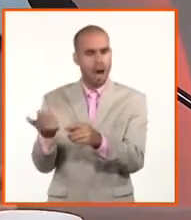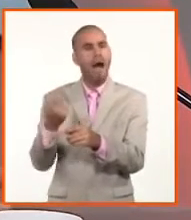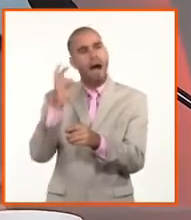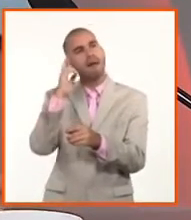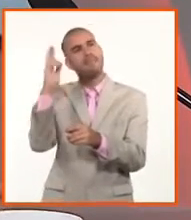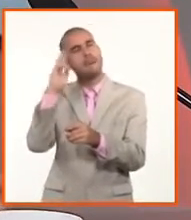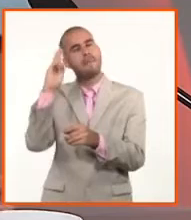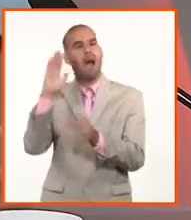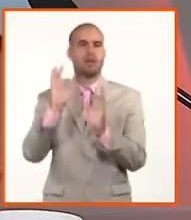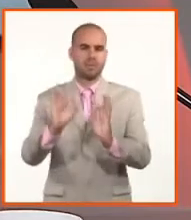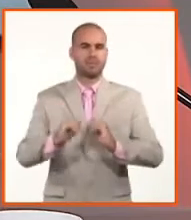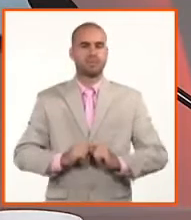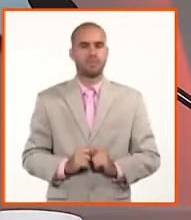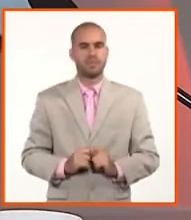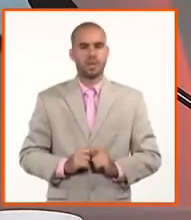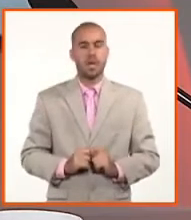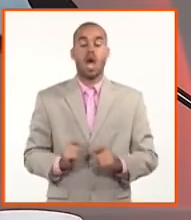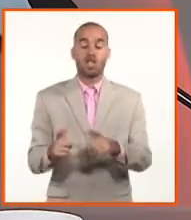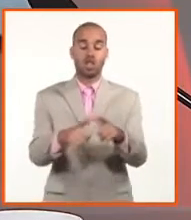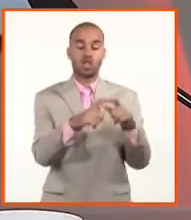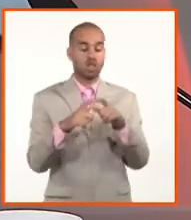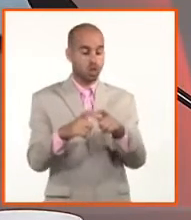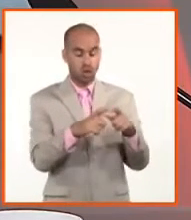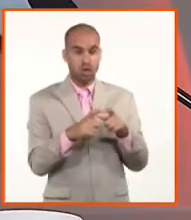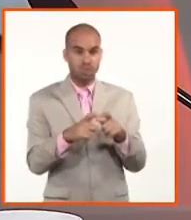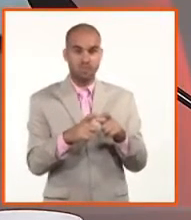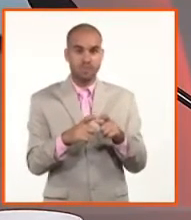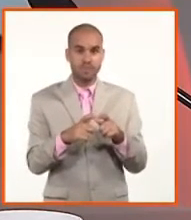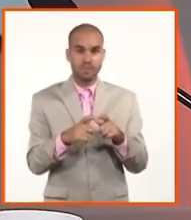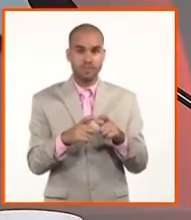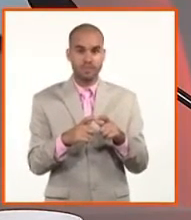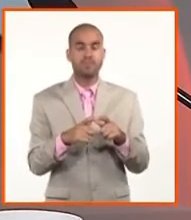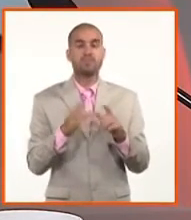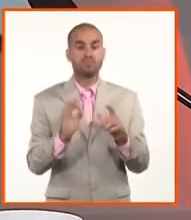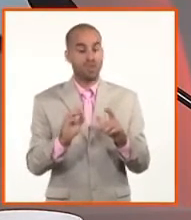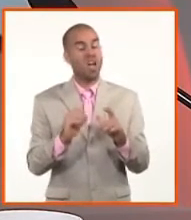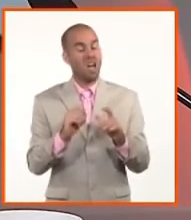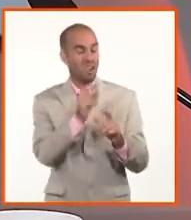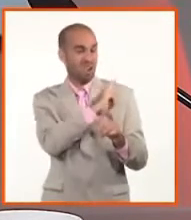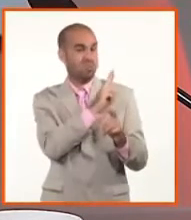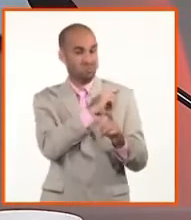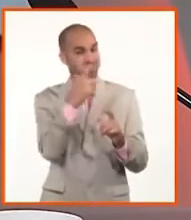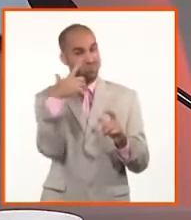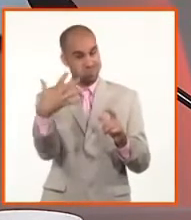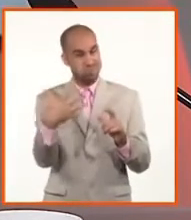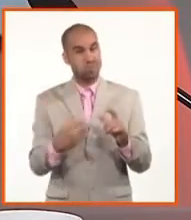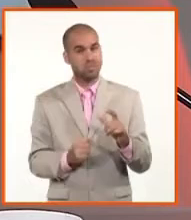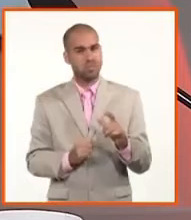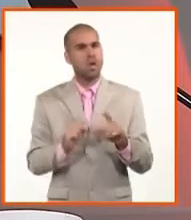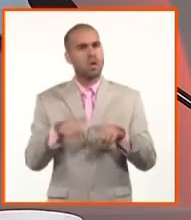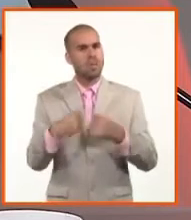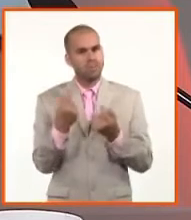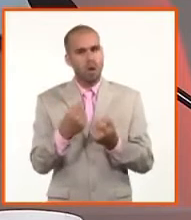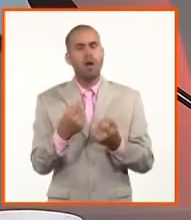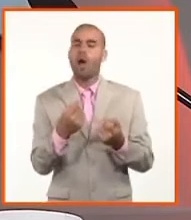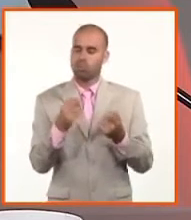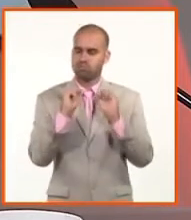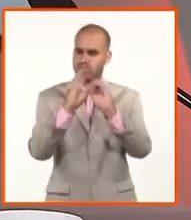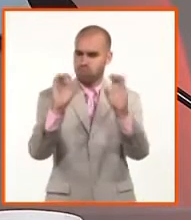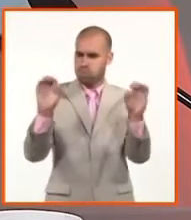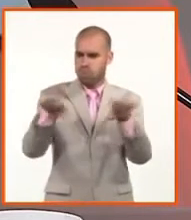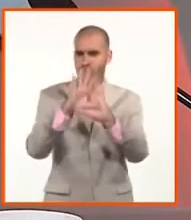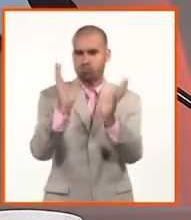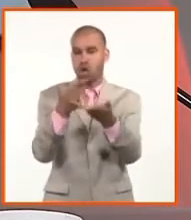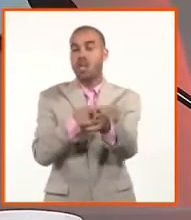creo que la asociación tiene una responsabilidad inmensa con la difusión de la obra de Sergio Luis, con no